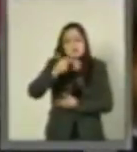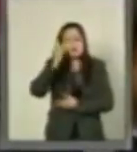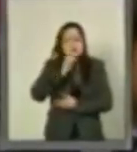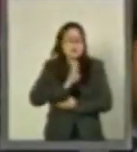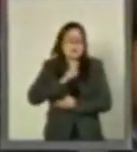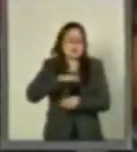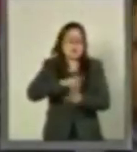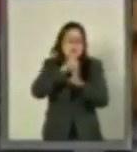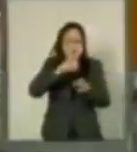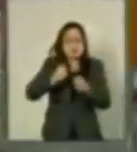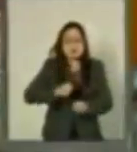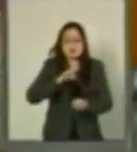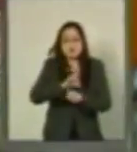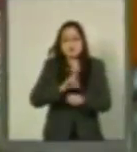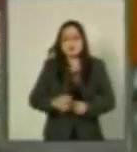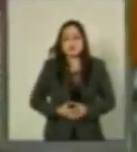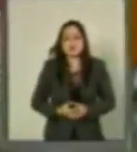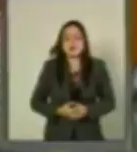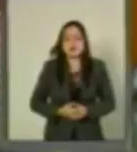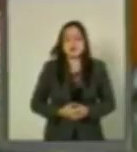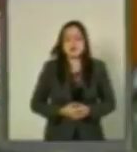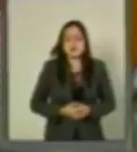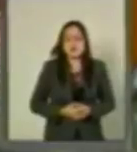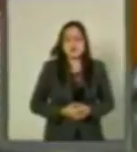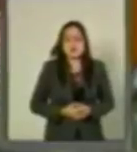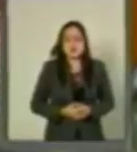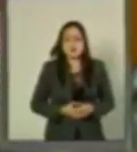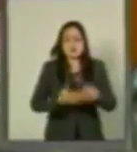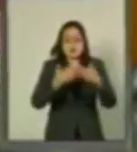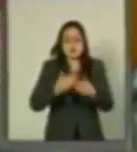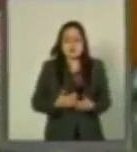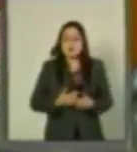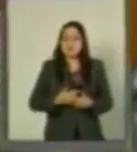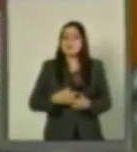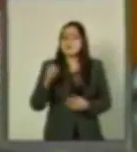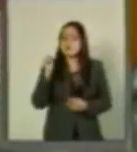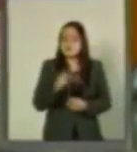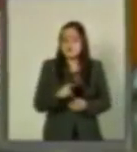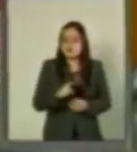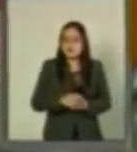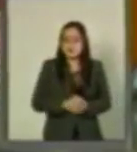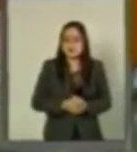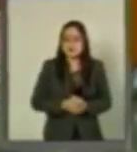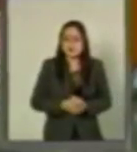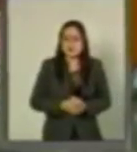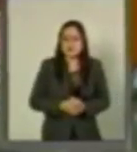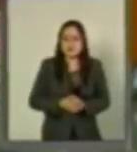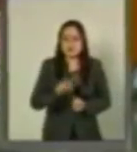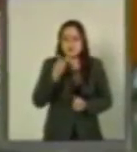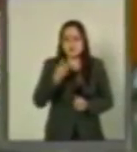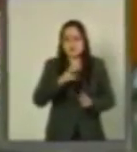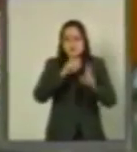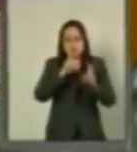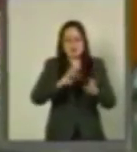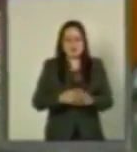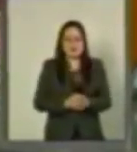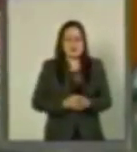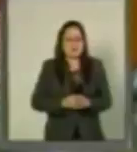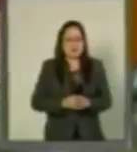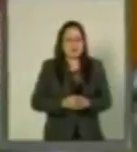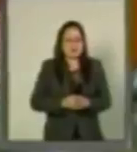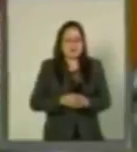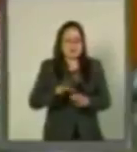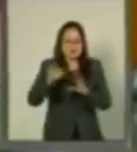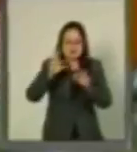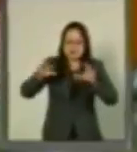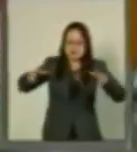seguridad. Y en el punto de estos grupos que se